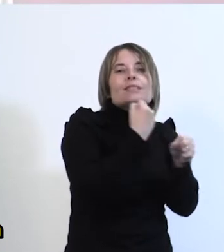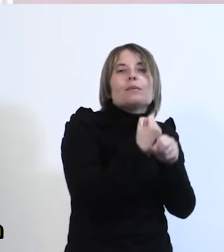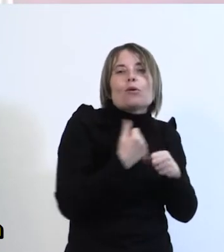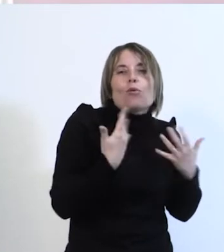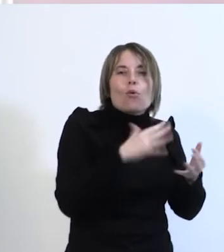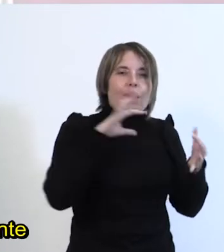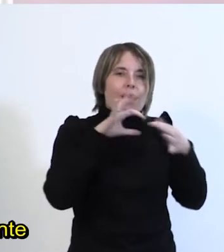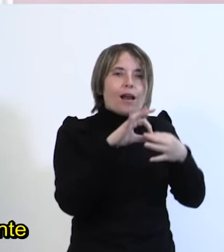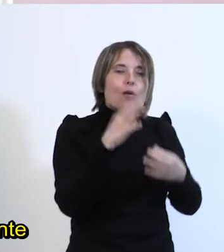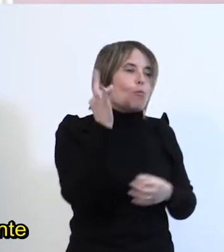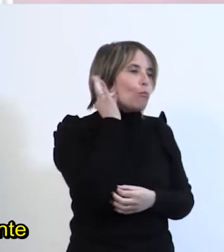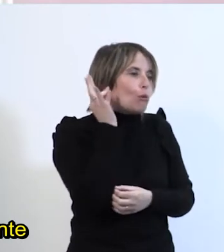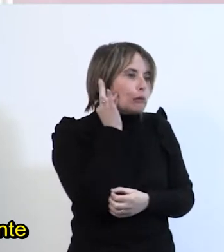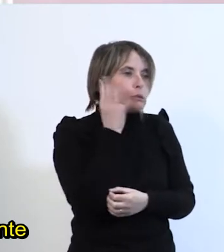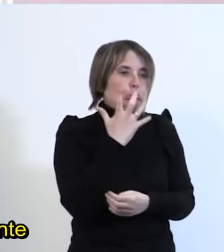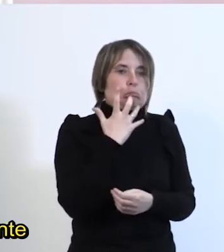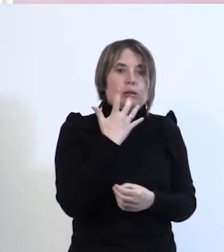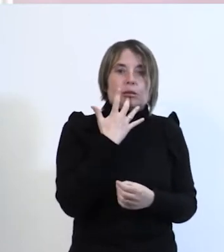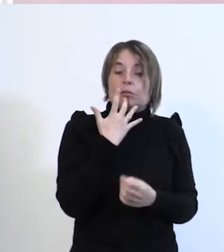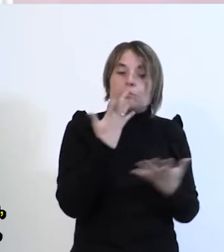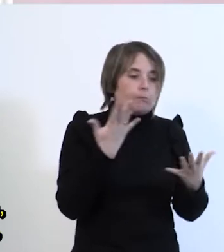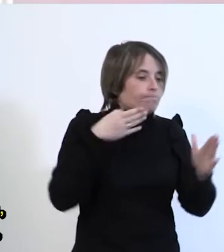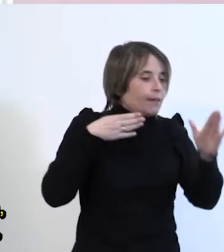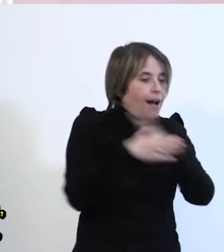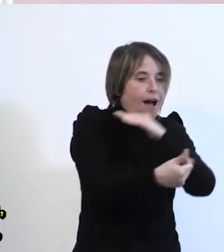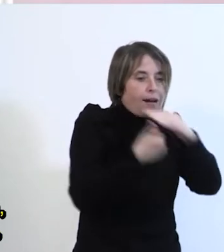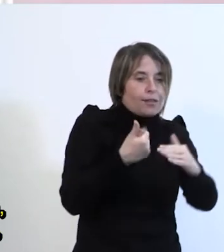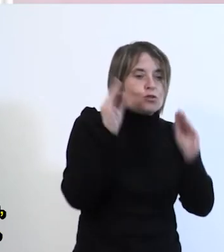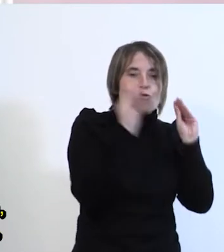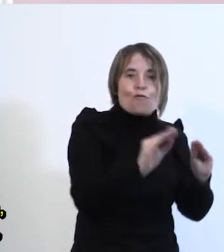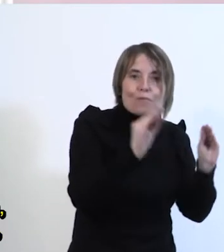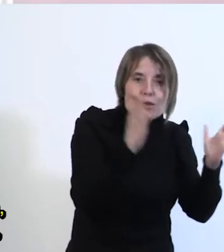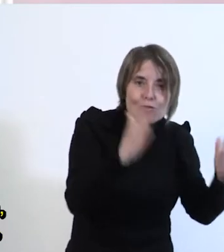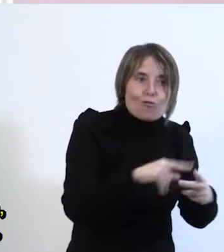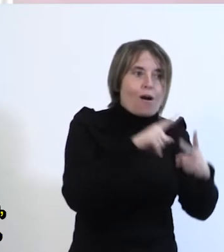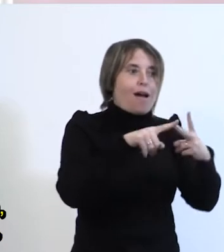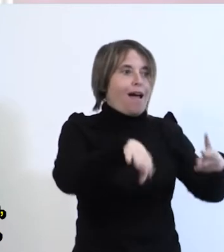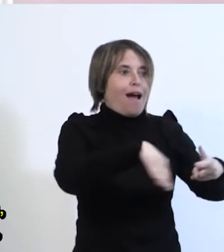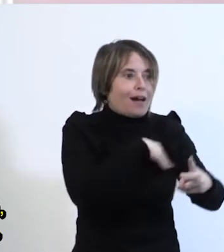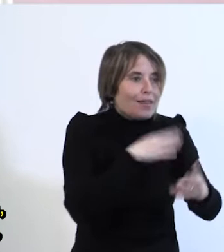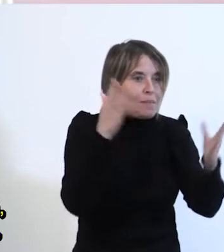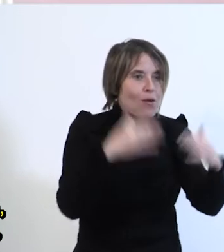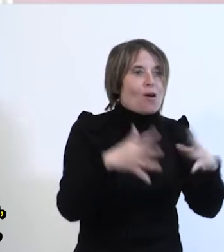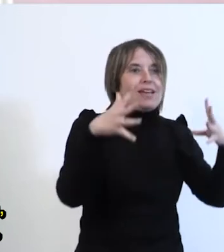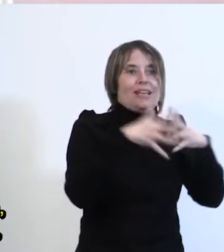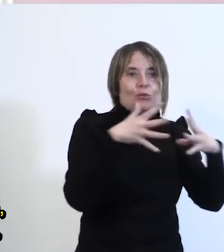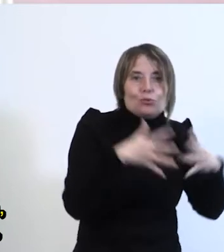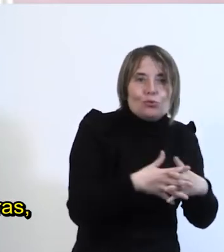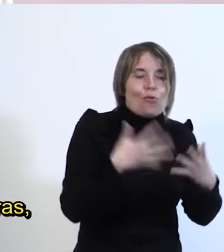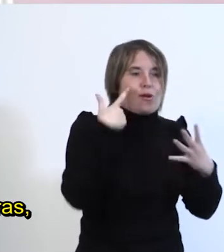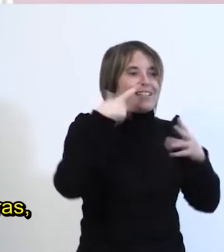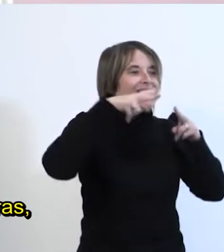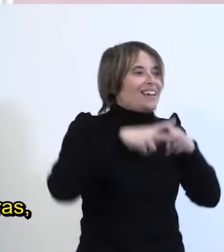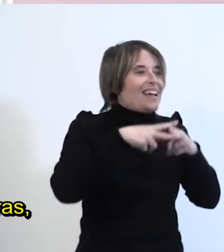realiza también con esas mujeres que probablemente no tengan acceso a la formación, a la academia, a las